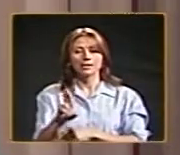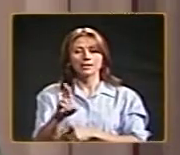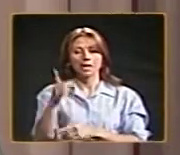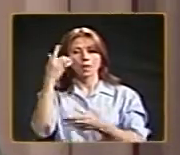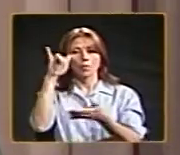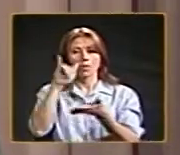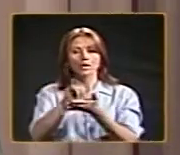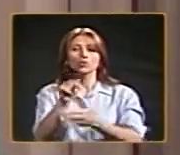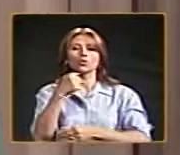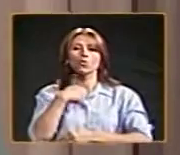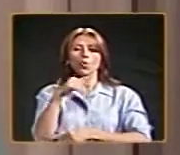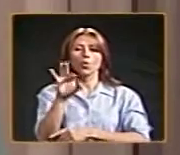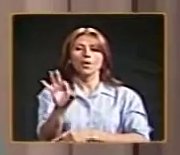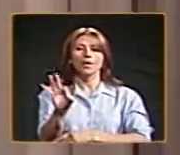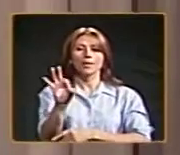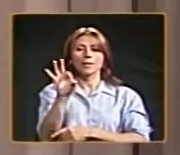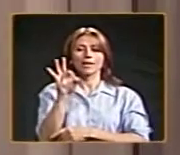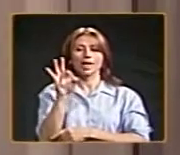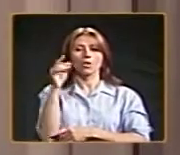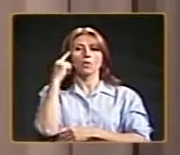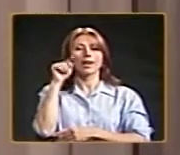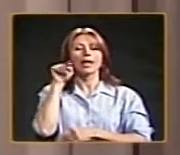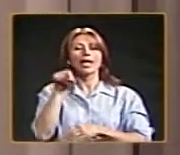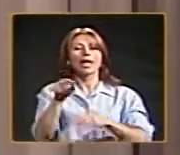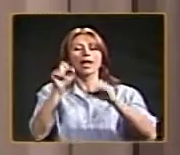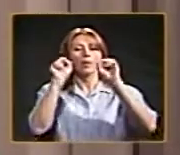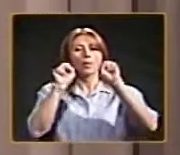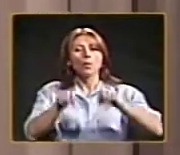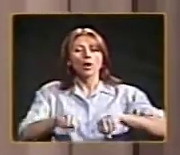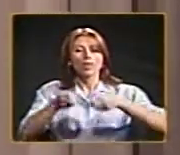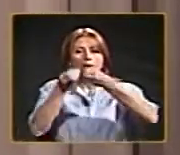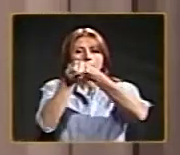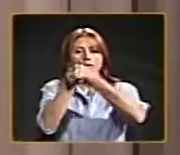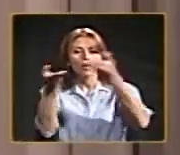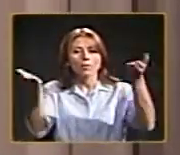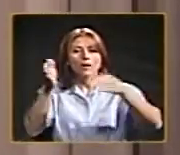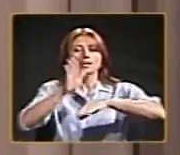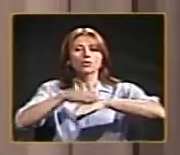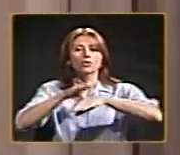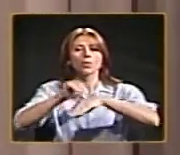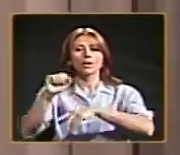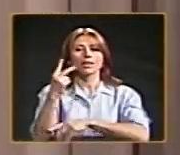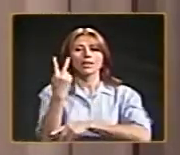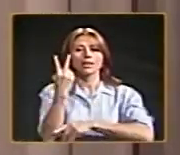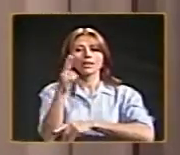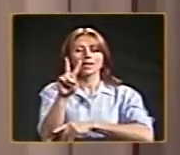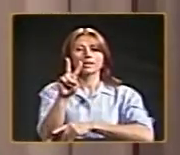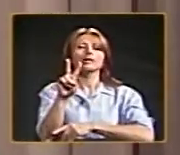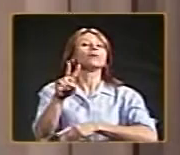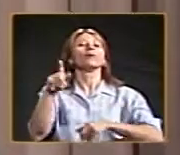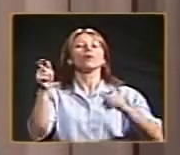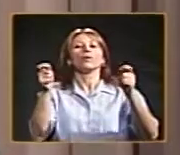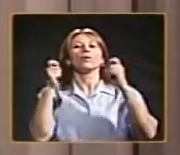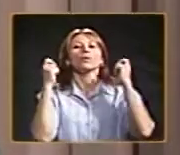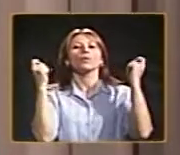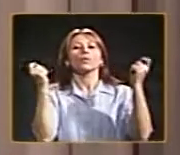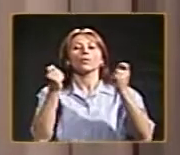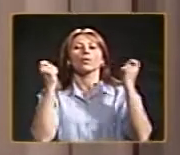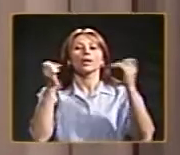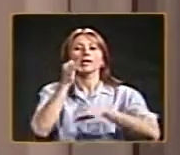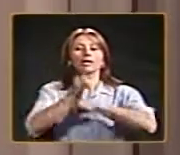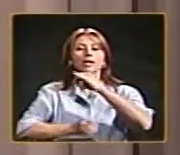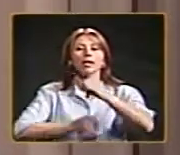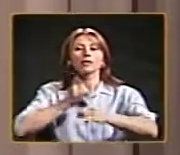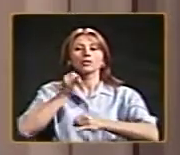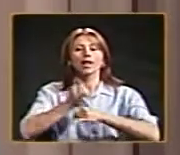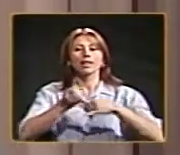lo he invitado para que pueda informarles a ustedes de esta 12ª edición del Festival